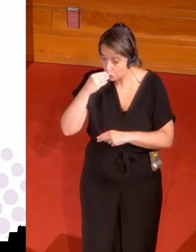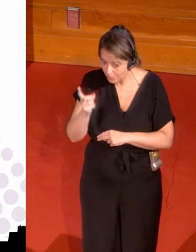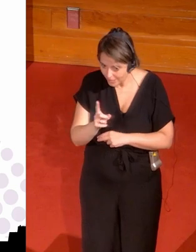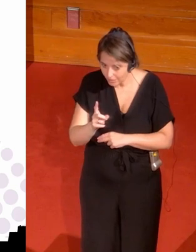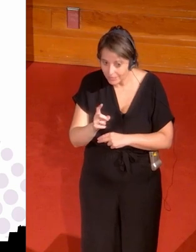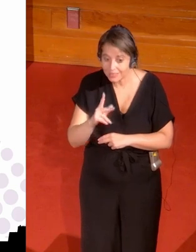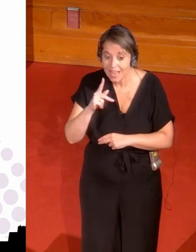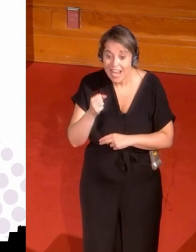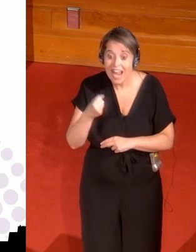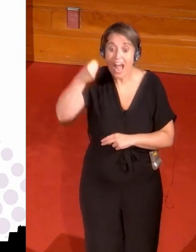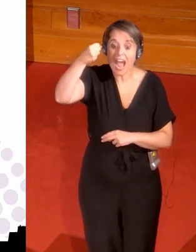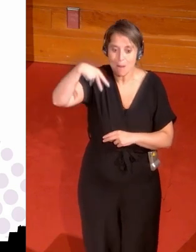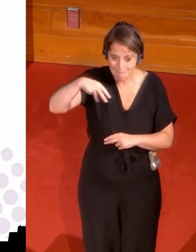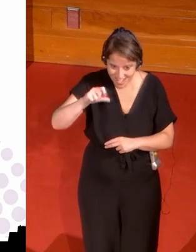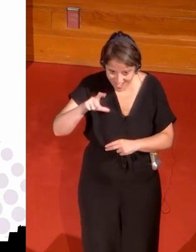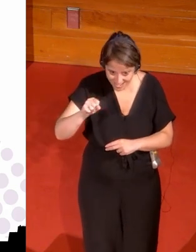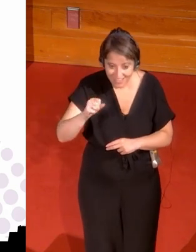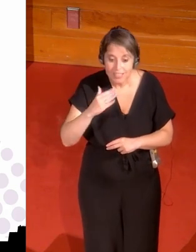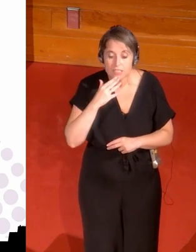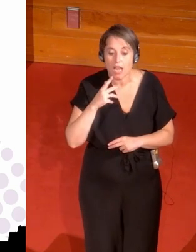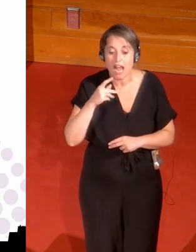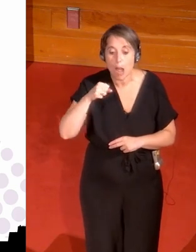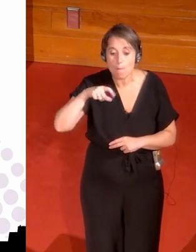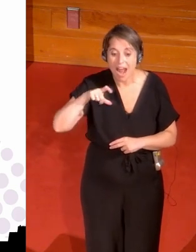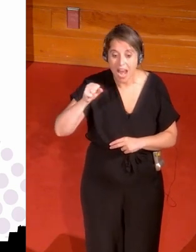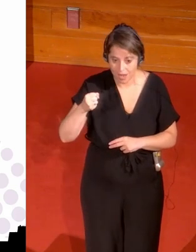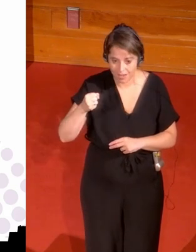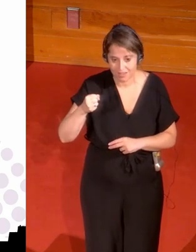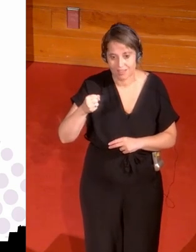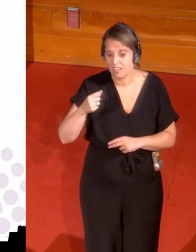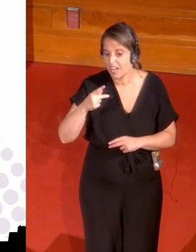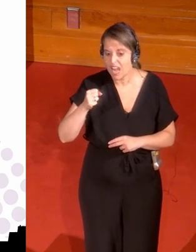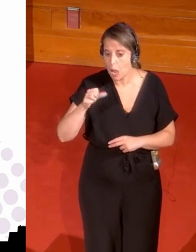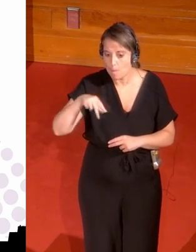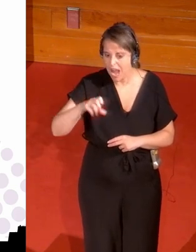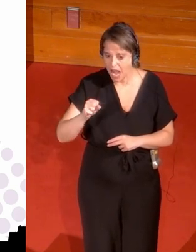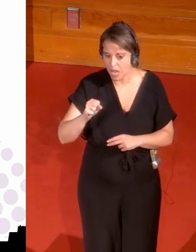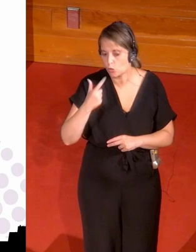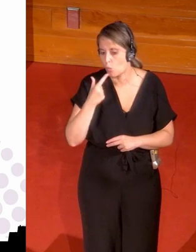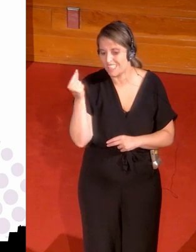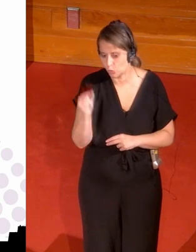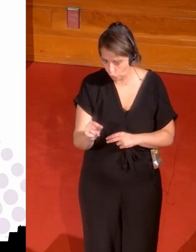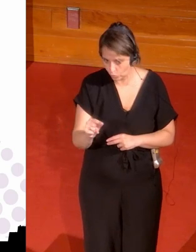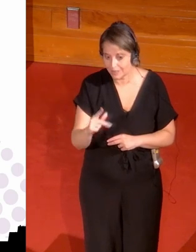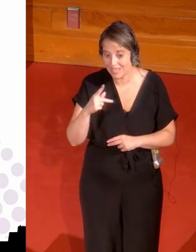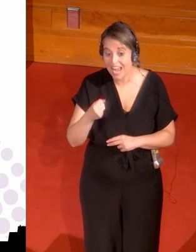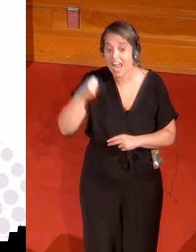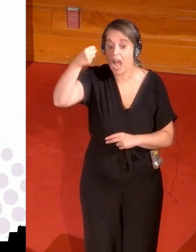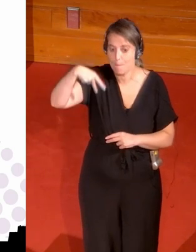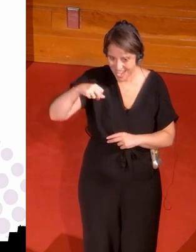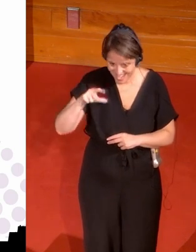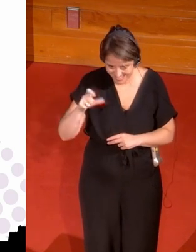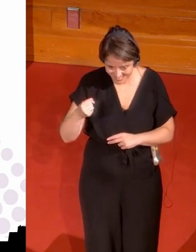es ca acento es esdrujula eh bien paréntesis hecho de camala Harris